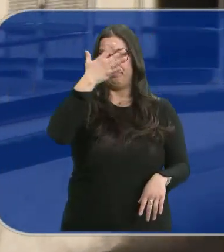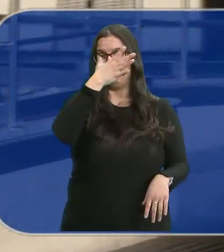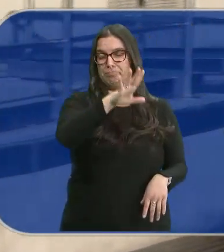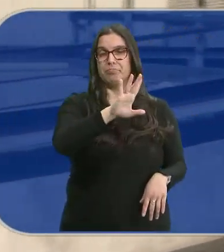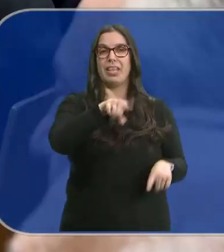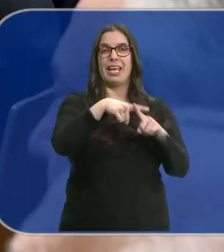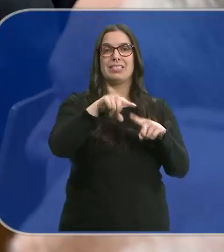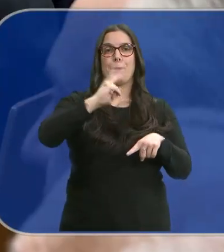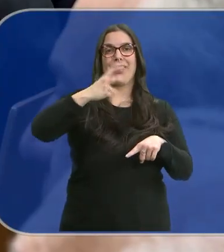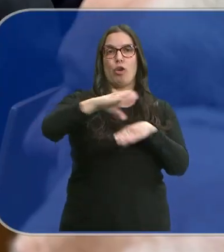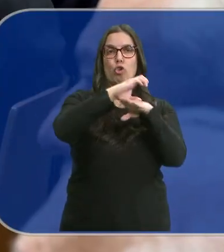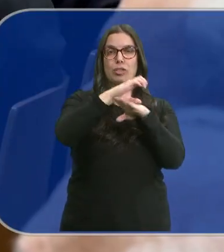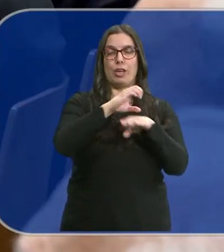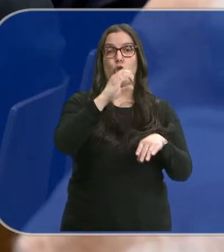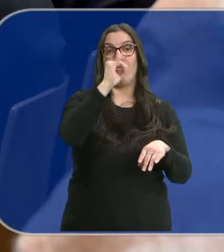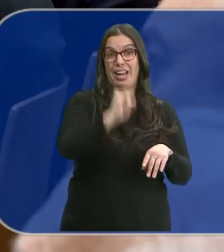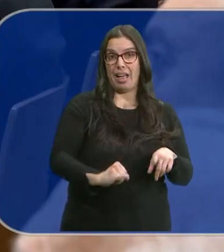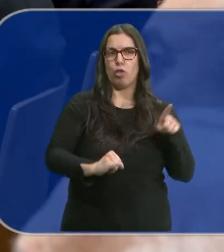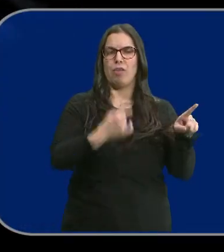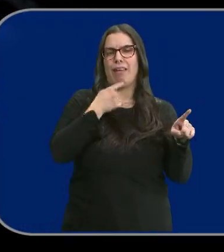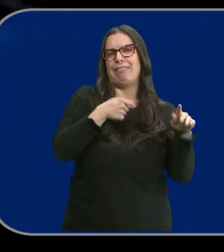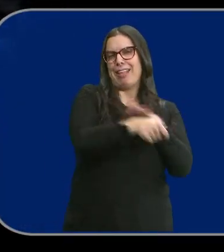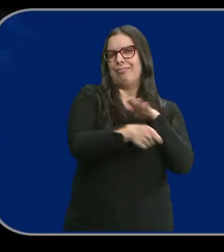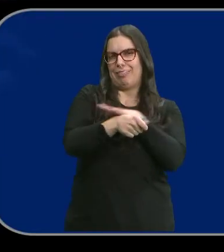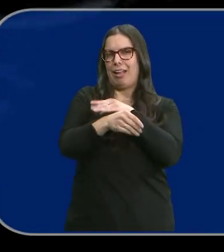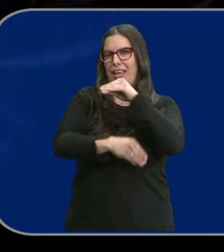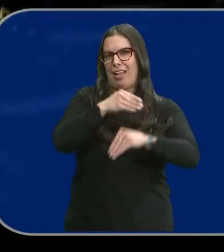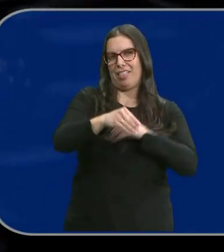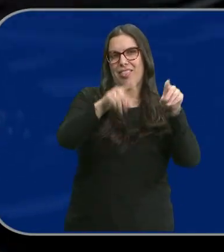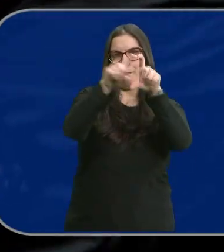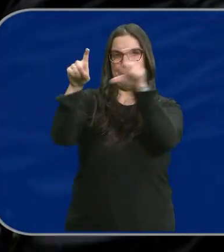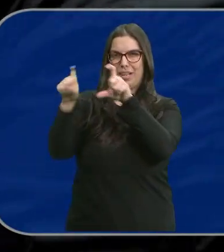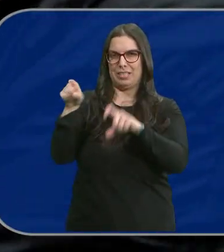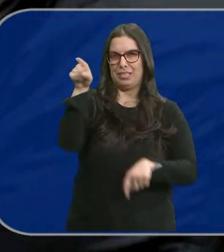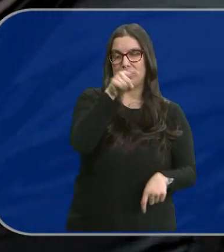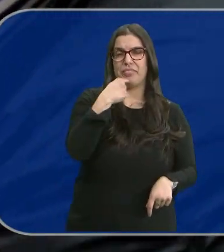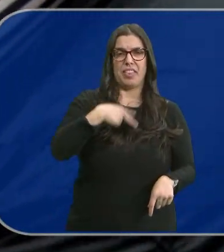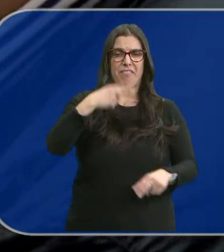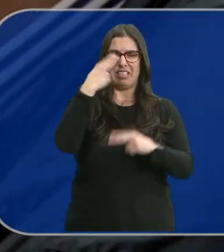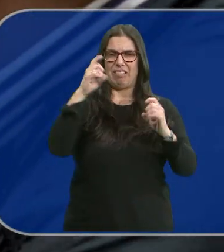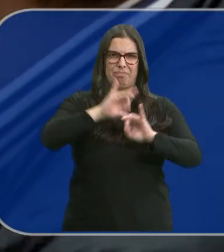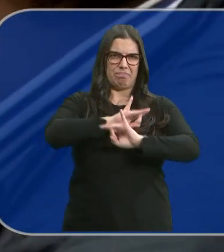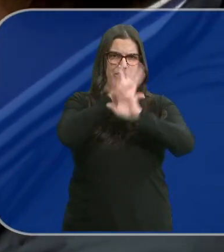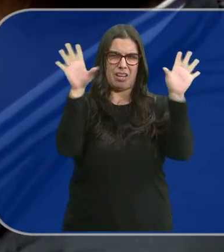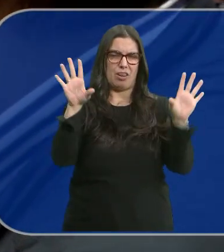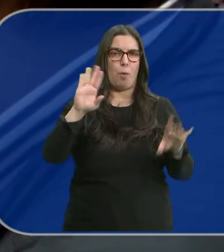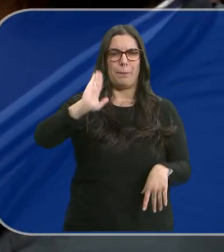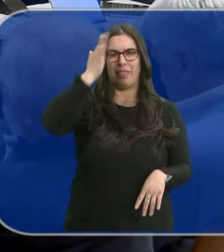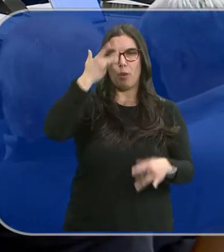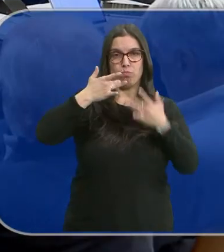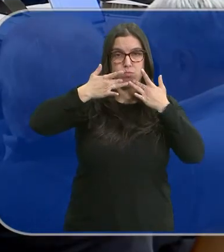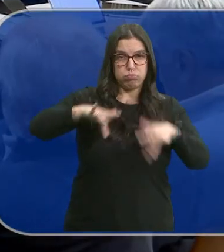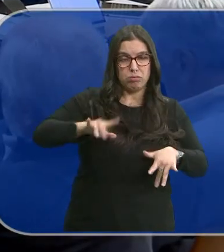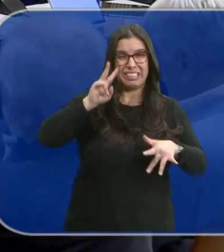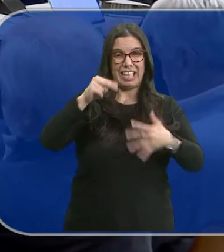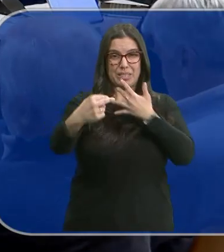exviceconsejero Rafael Delgado, chantajeó a empresarios de este negocio. Según el fiscal, ha quedado claro que se vulneraron los principios de